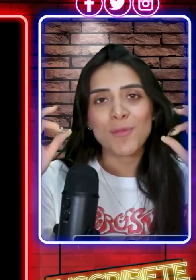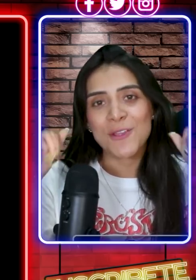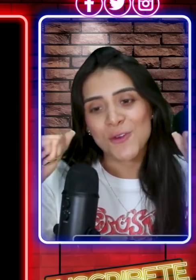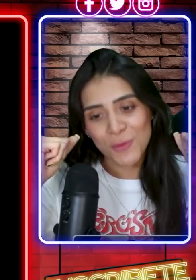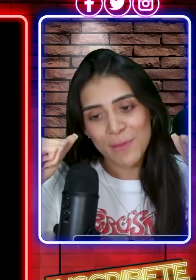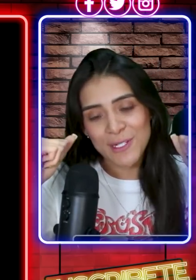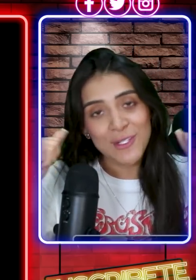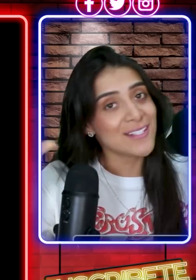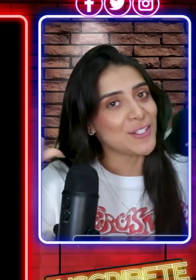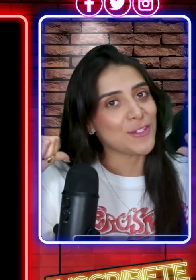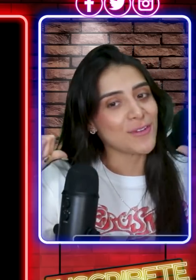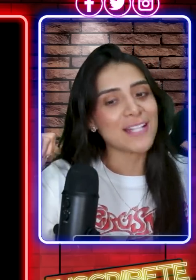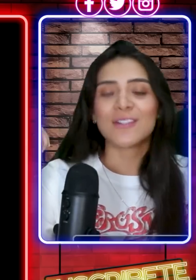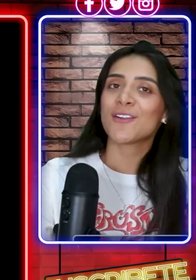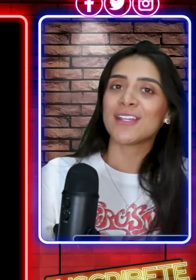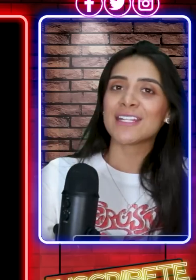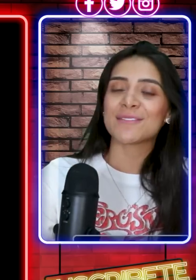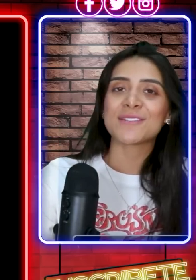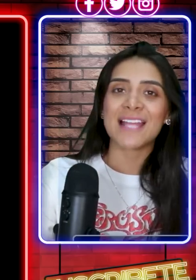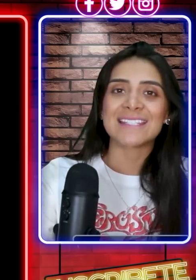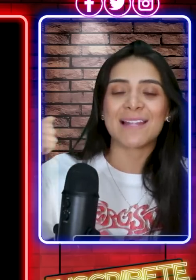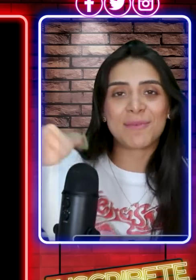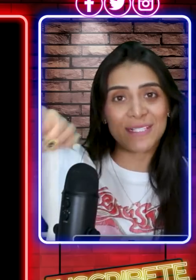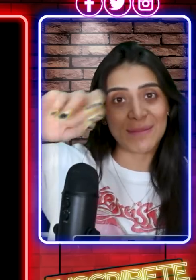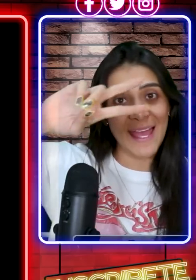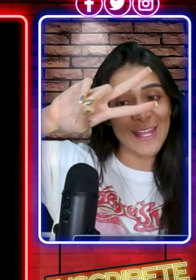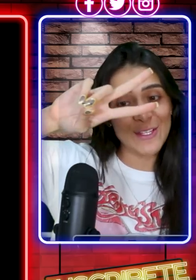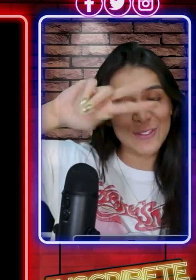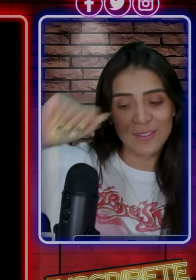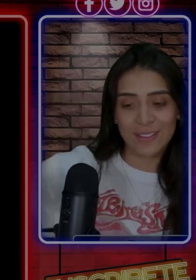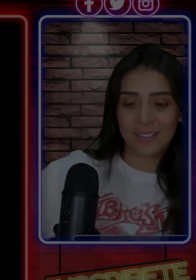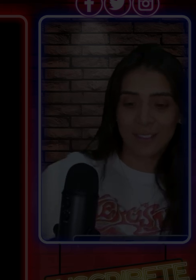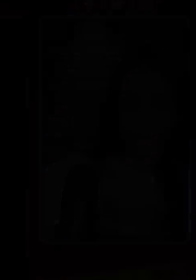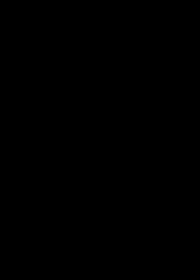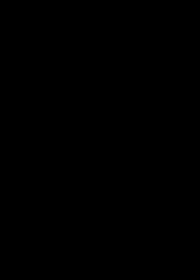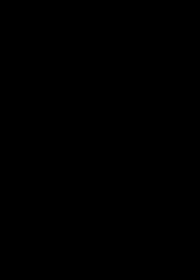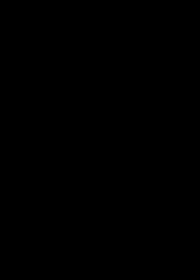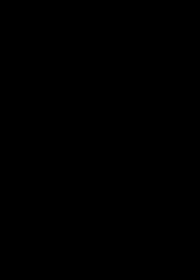a un mayor número de personas yo soy juncal Solano y nos vemos hasta la próxima adiós